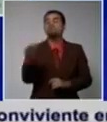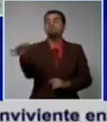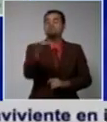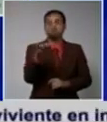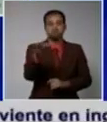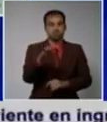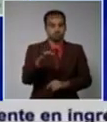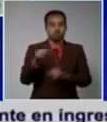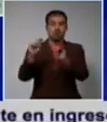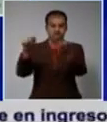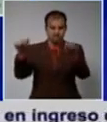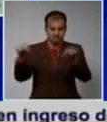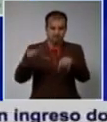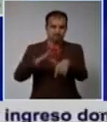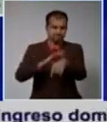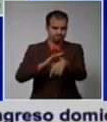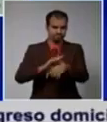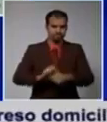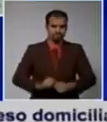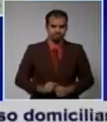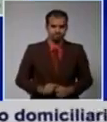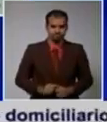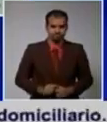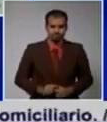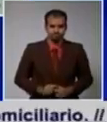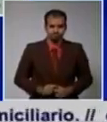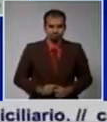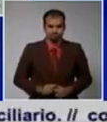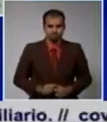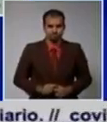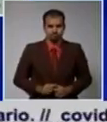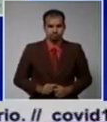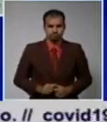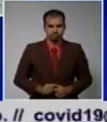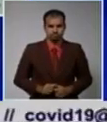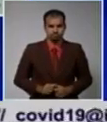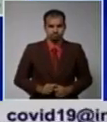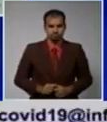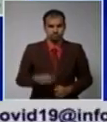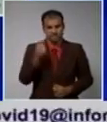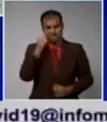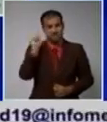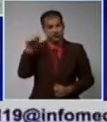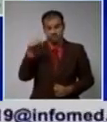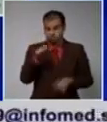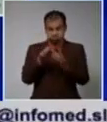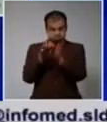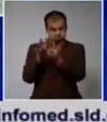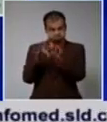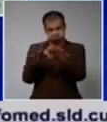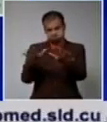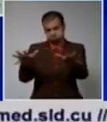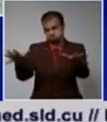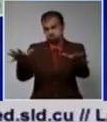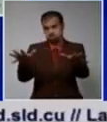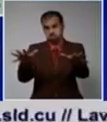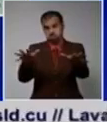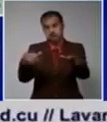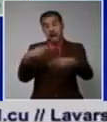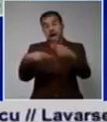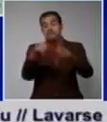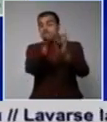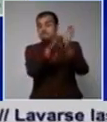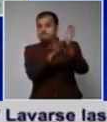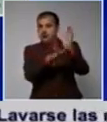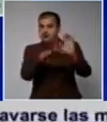municipios. Y es una provincia que ha tenido una transmisión importante, se han adoptado medidas,